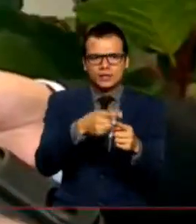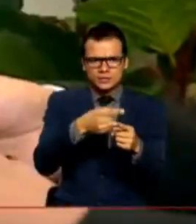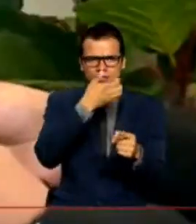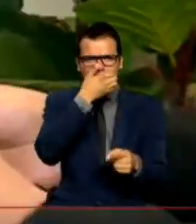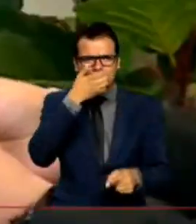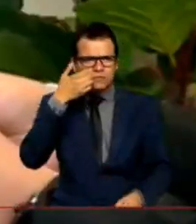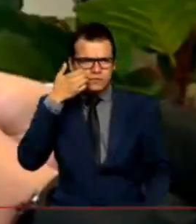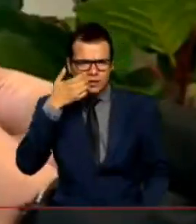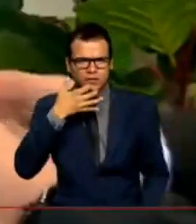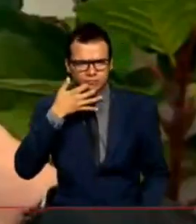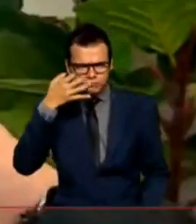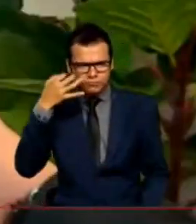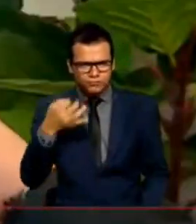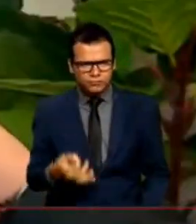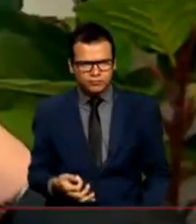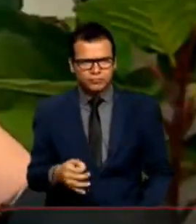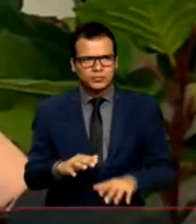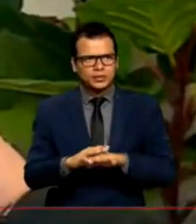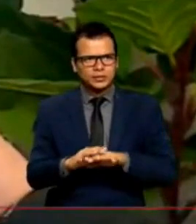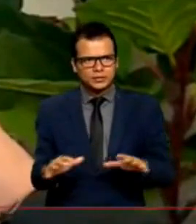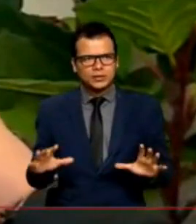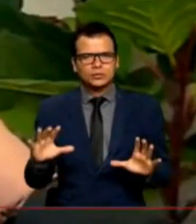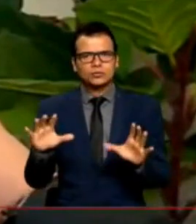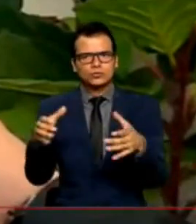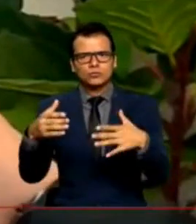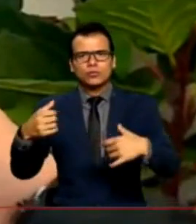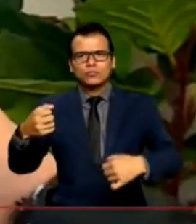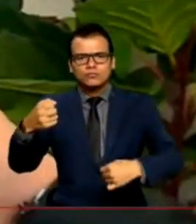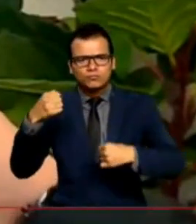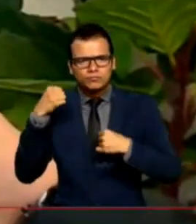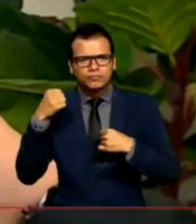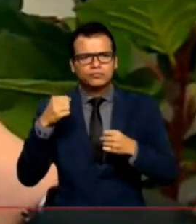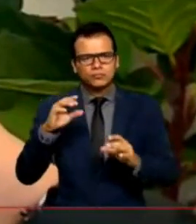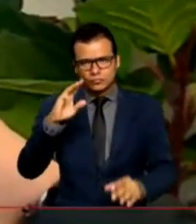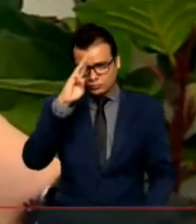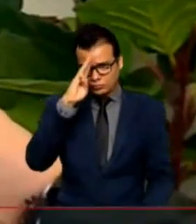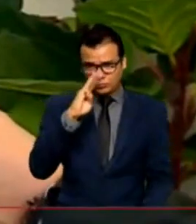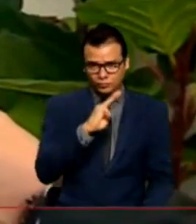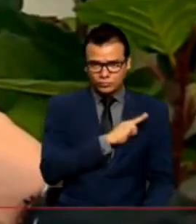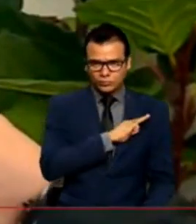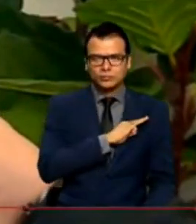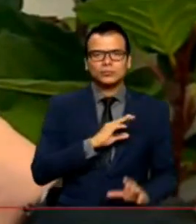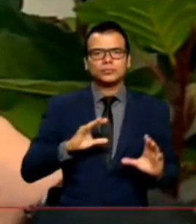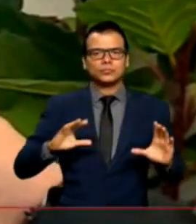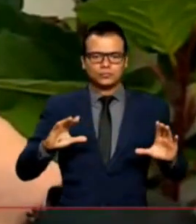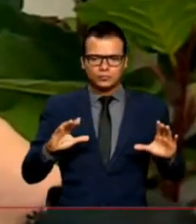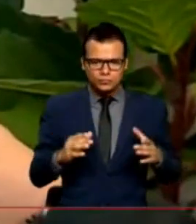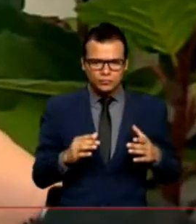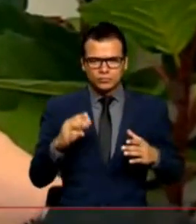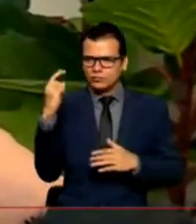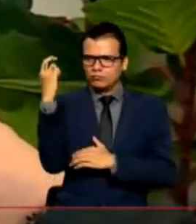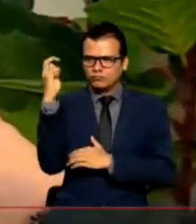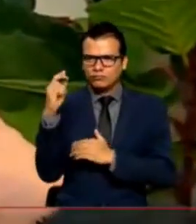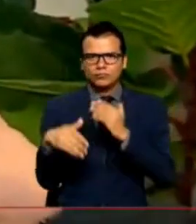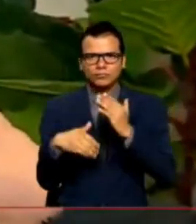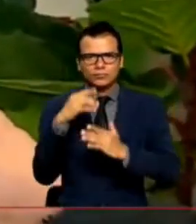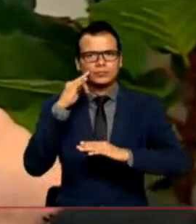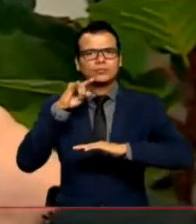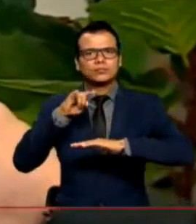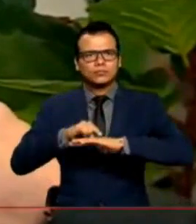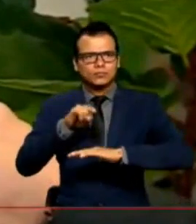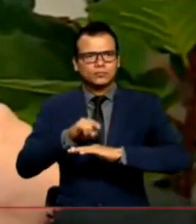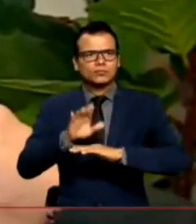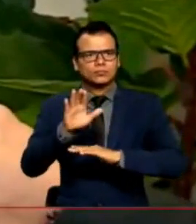En este momento se ha dispuesto con ejército, con gaula militar, con fiscalía, unos dispositivos especiales en el municipio para que